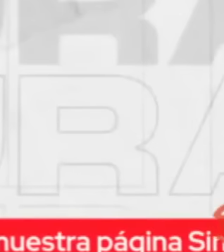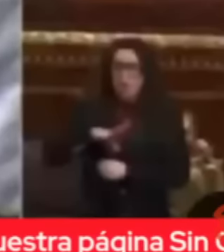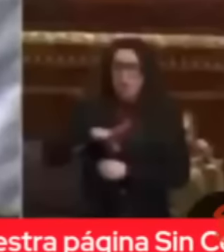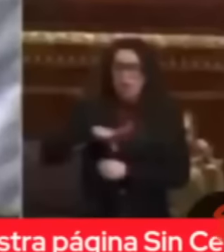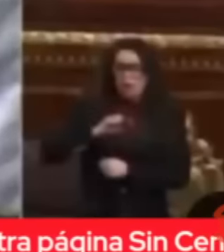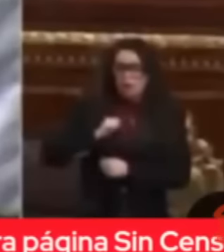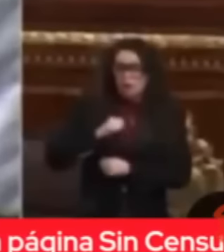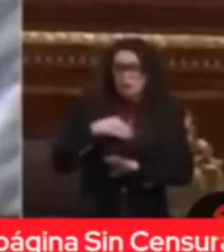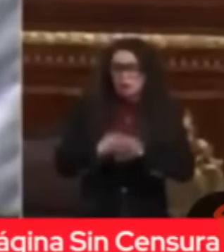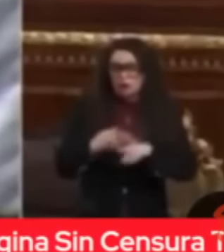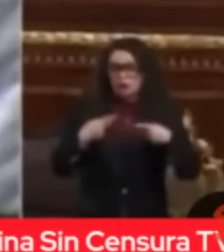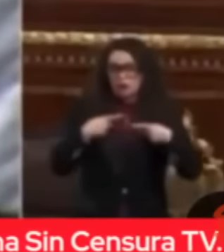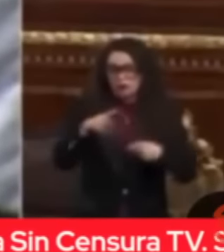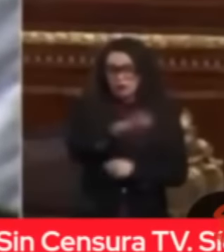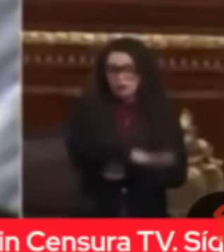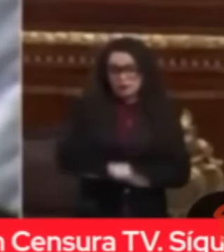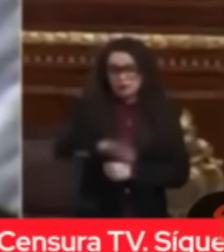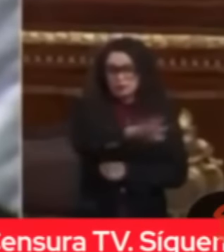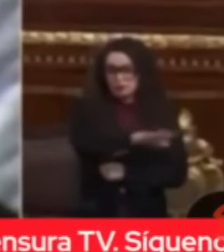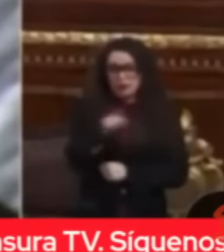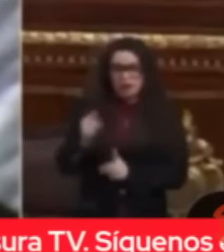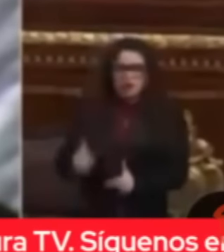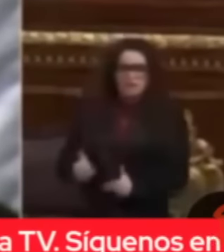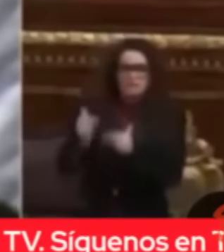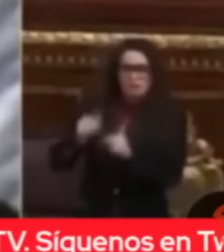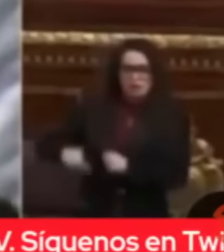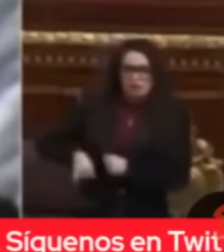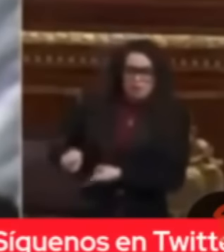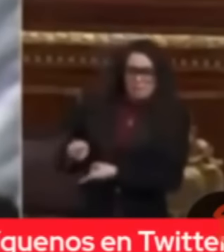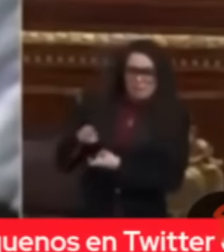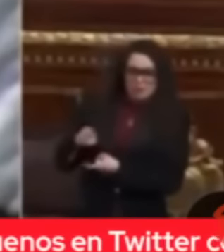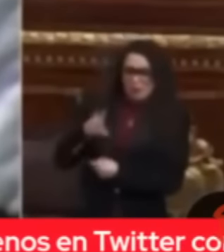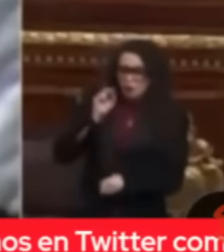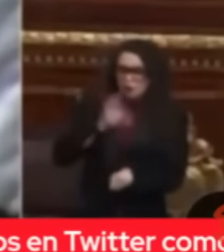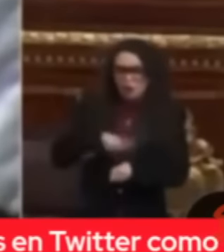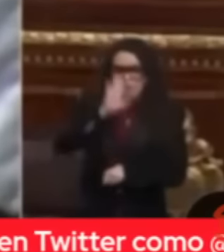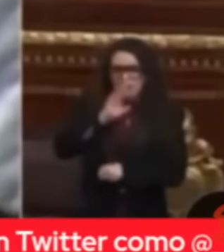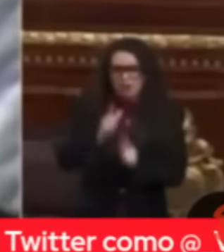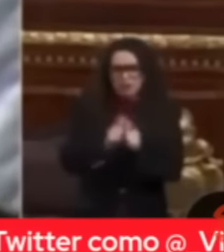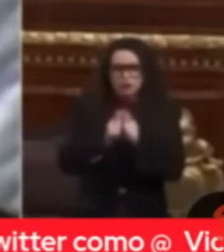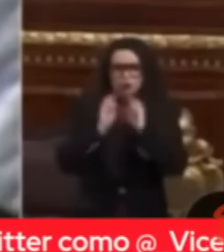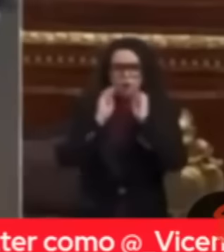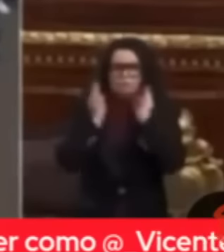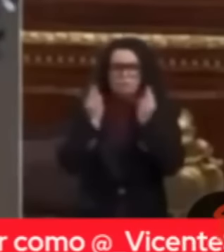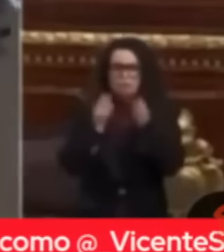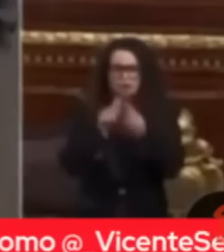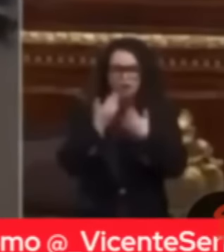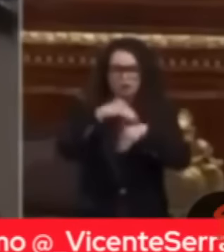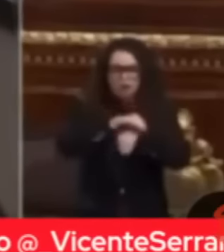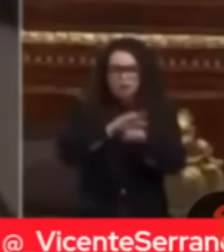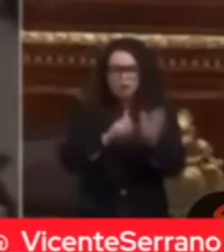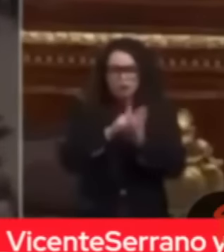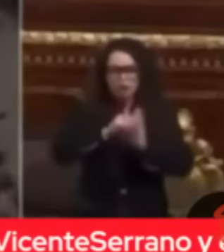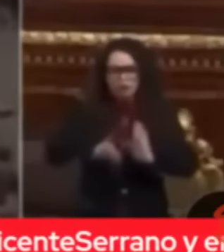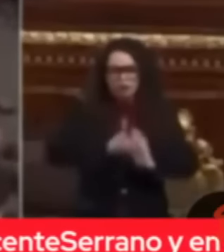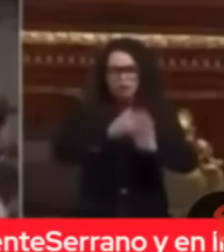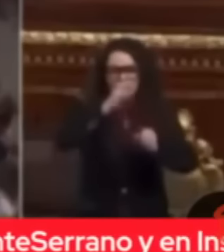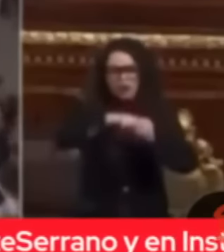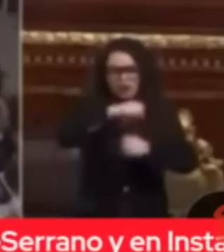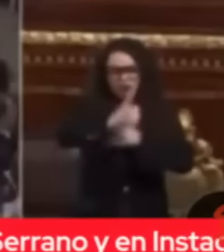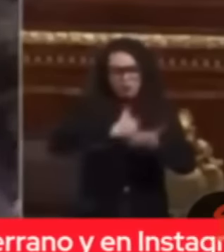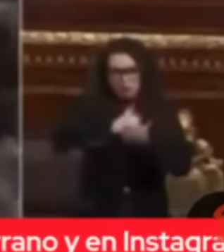dignidad inmobiliaria. Yo ya me voy, no vine aquí a que me insulte la jefa de gobierno.